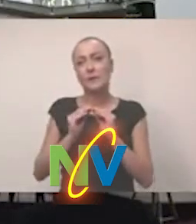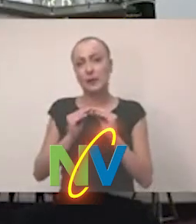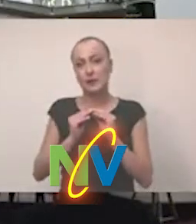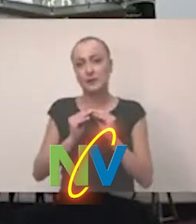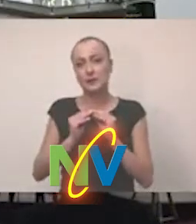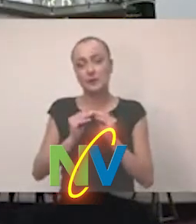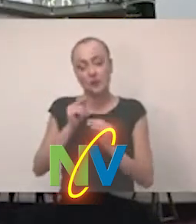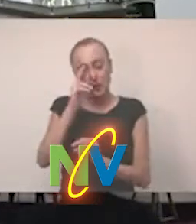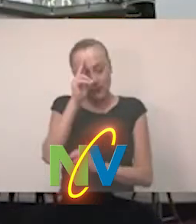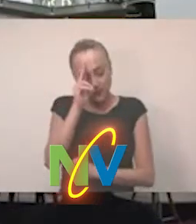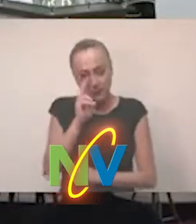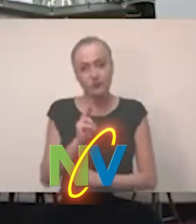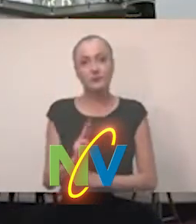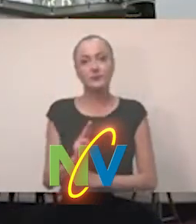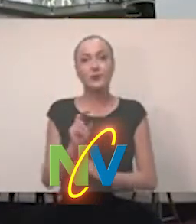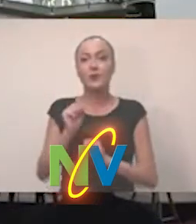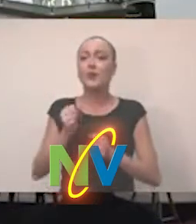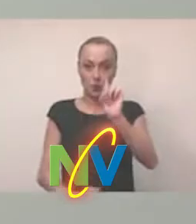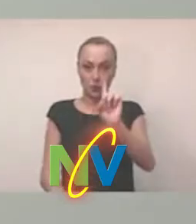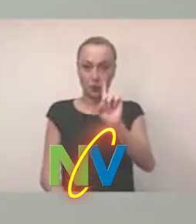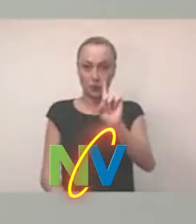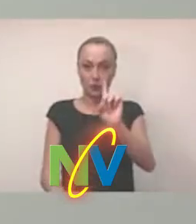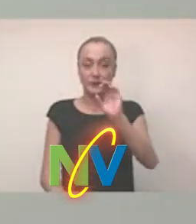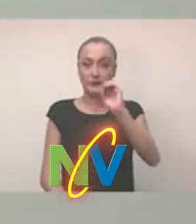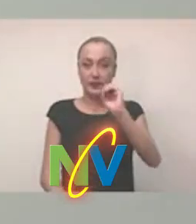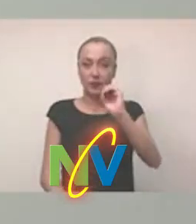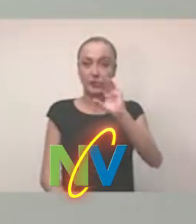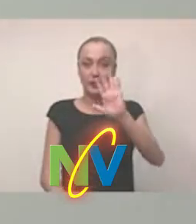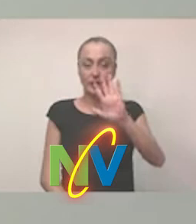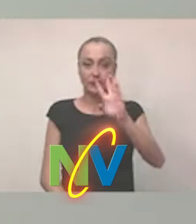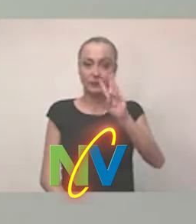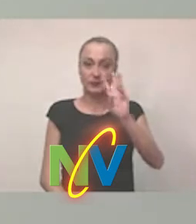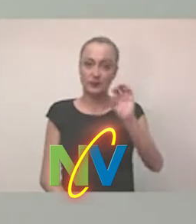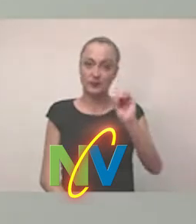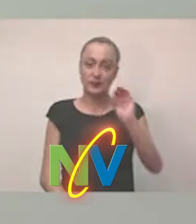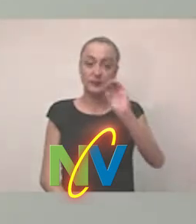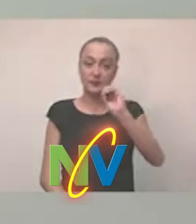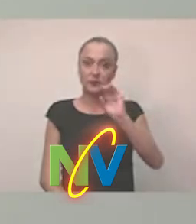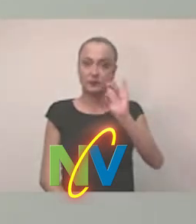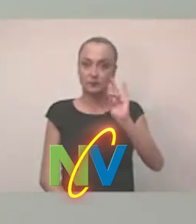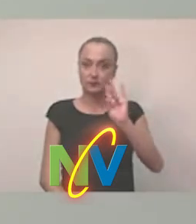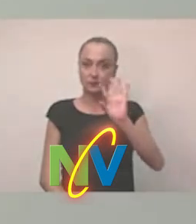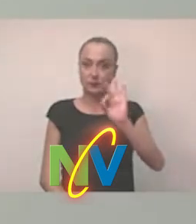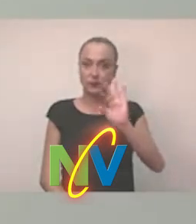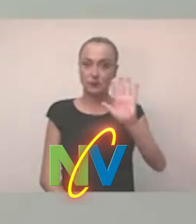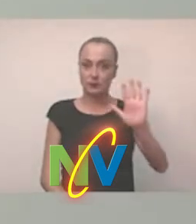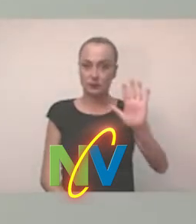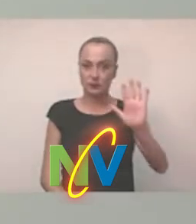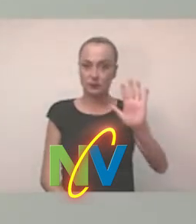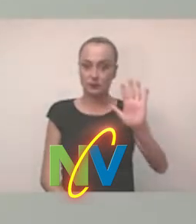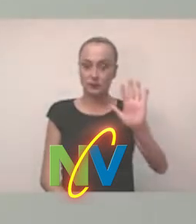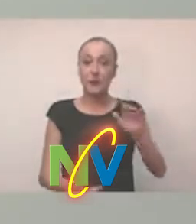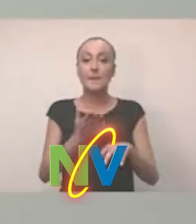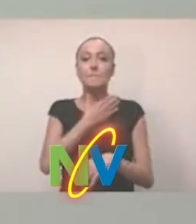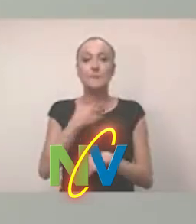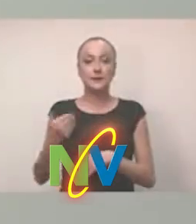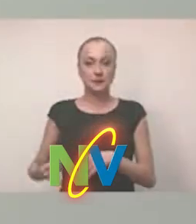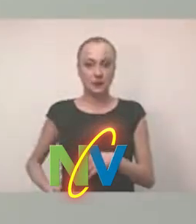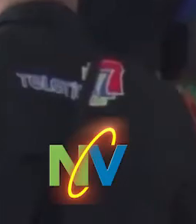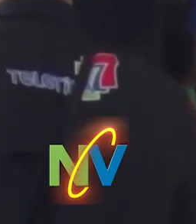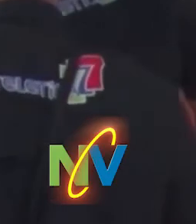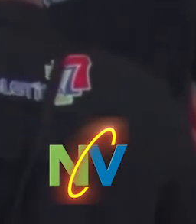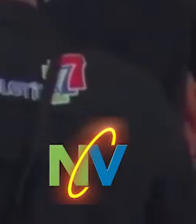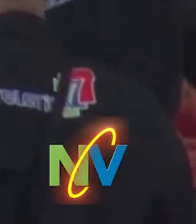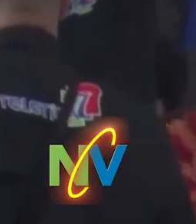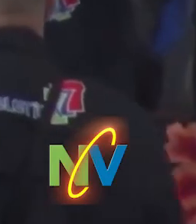significado y responsabilidad, porque en él están depositadas las aspiraciones, frustraciones y desvelos de millones de costarricenses.